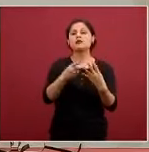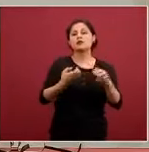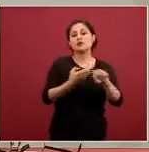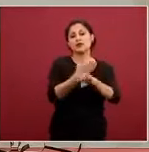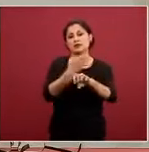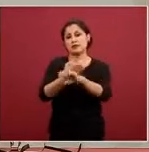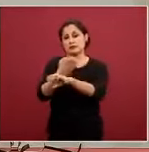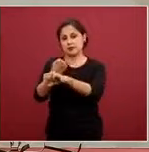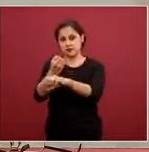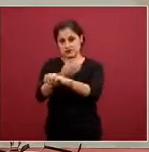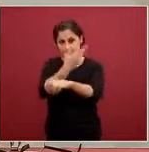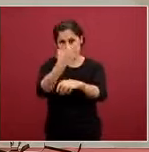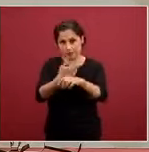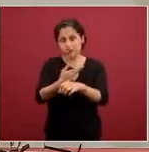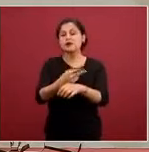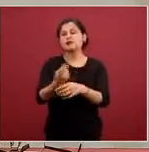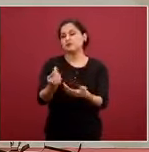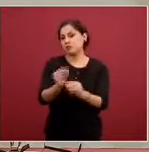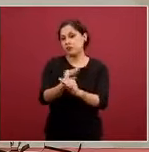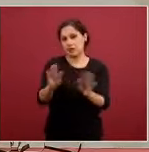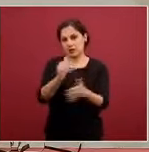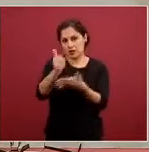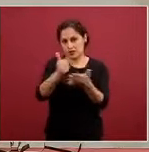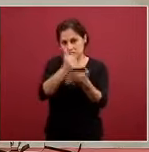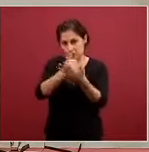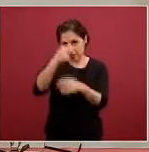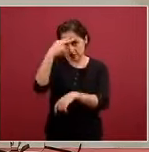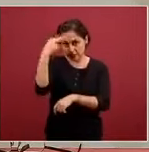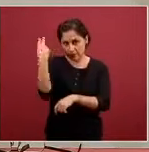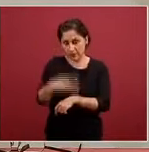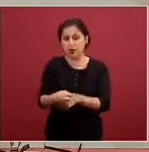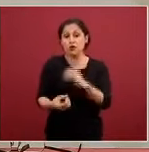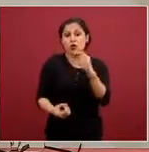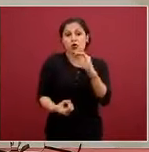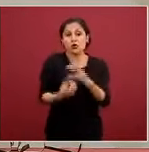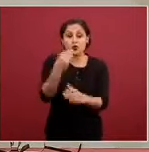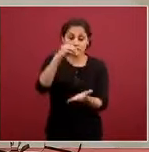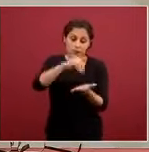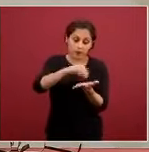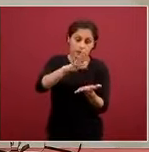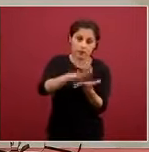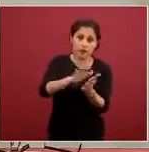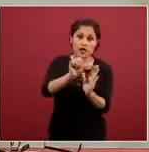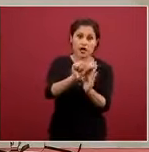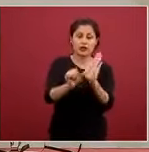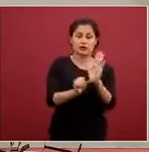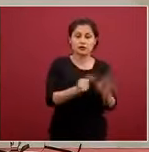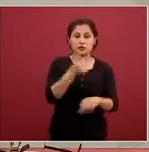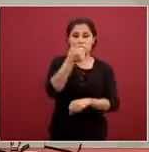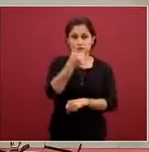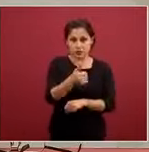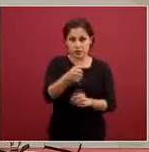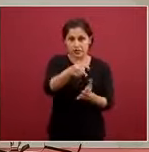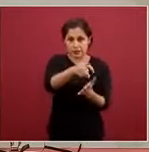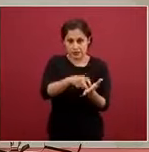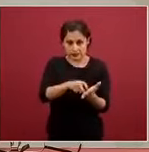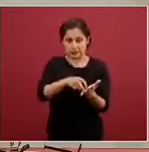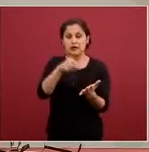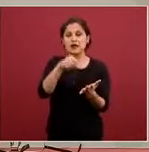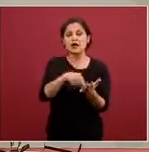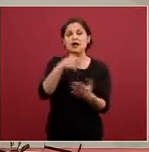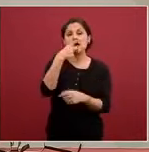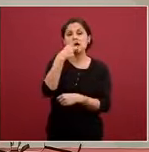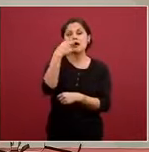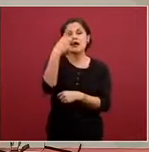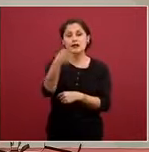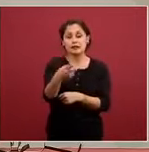México. El artículo 6 de esta nueva disposición lo que establece es claramente el marco